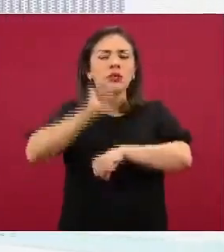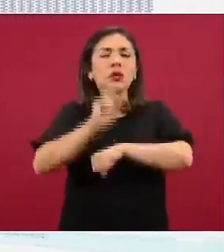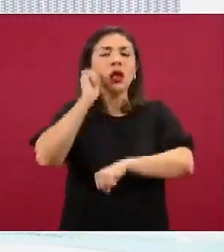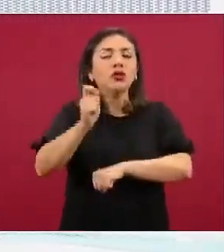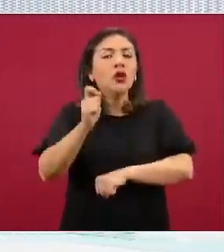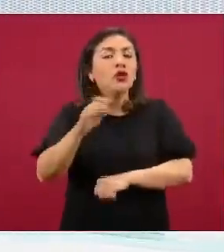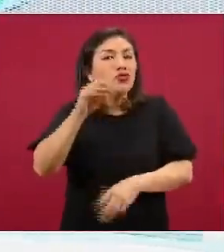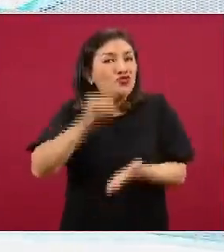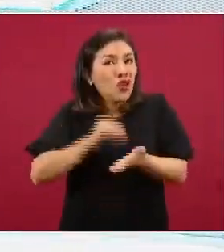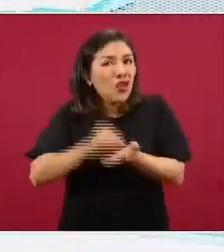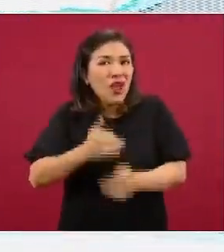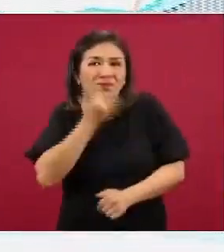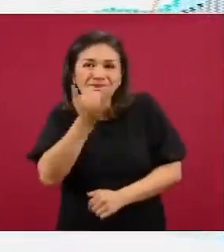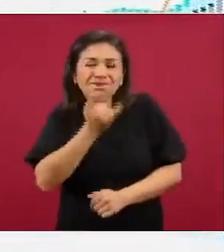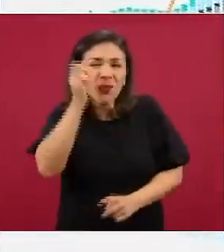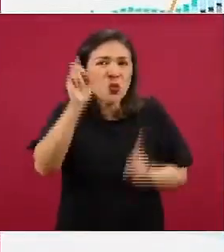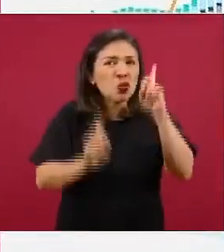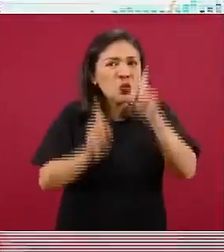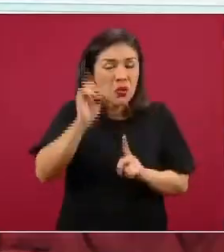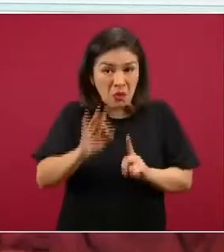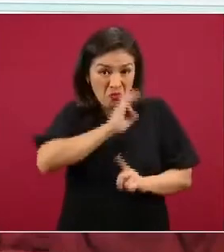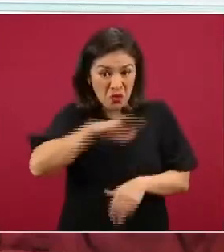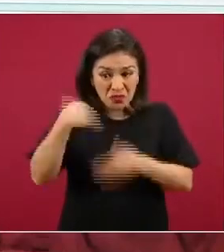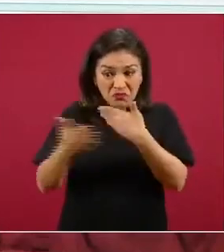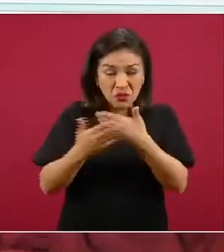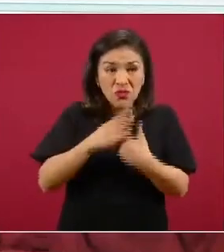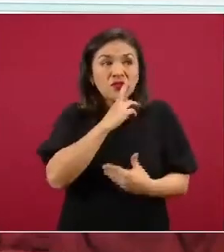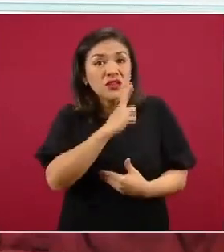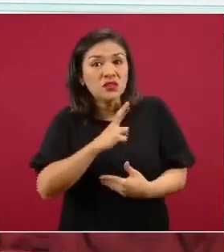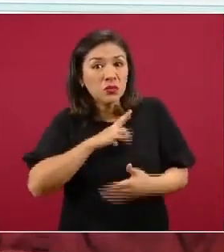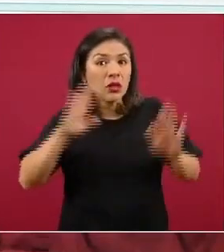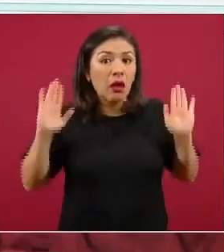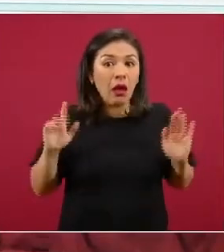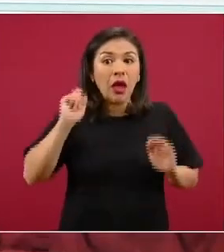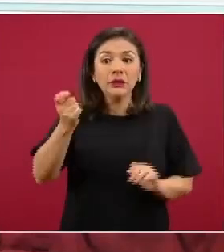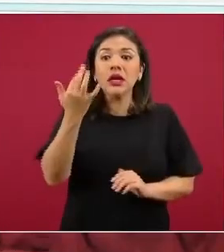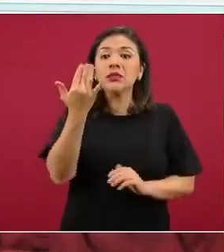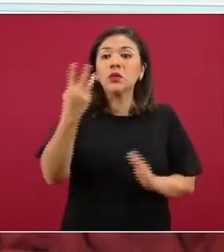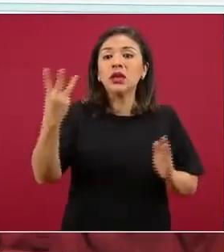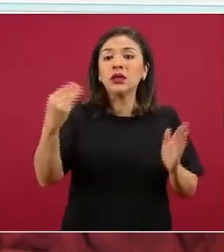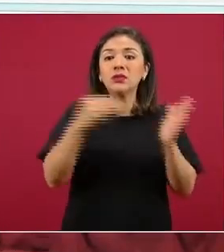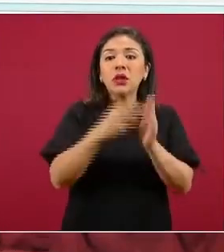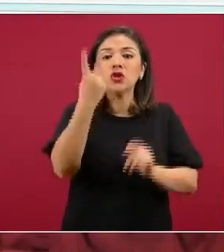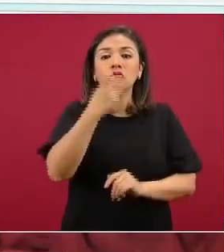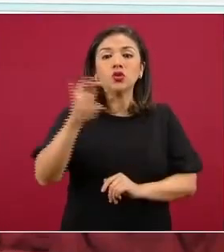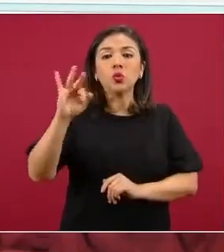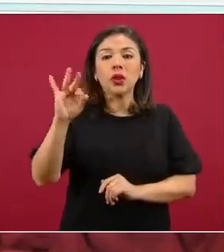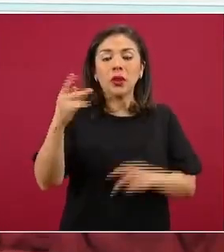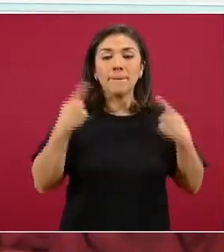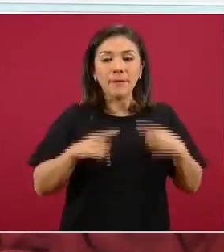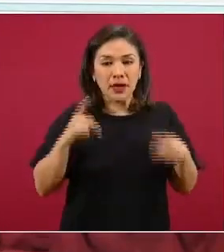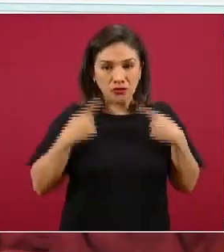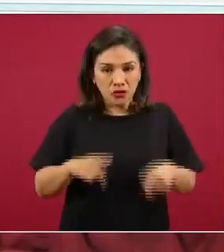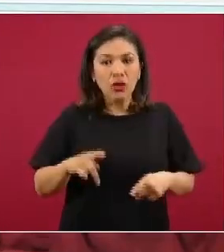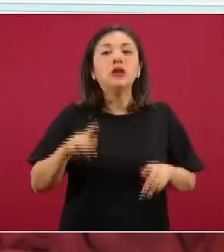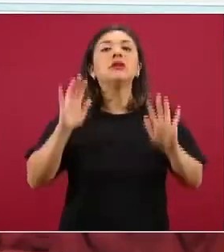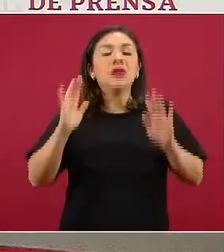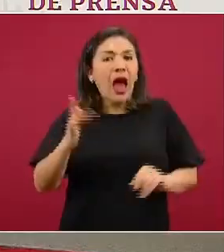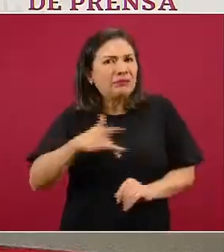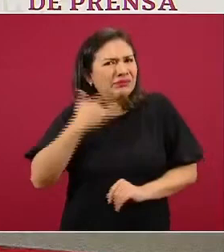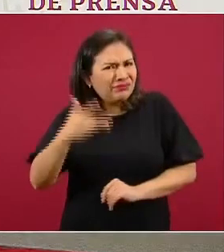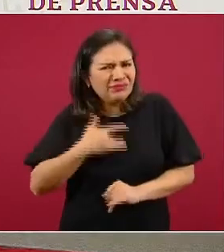aún estamos en posibilidad de tener resultados, y estos son los 53.240, también individuos que tuvieron el